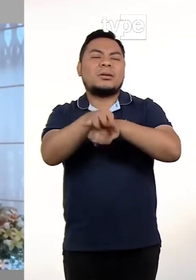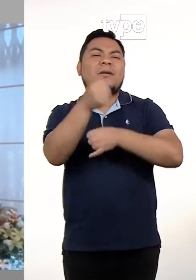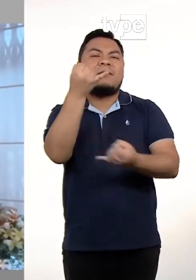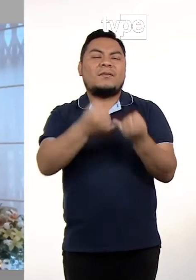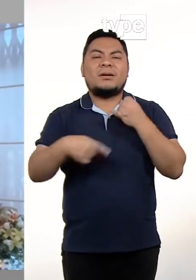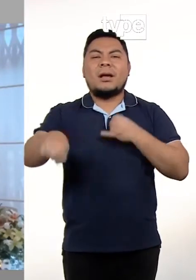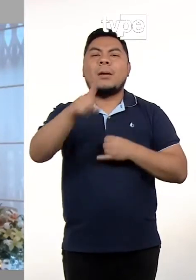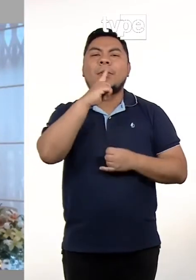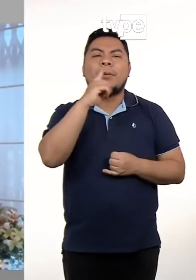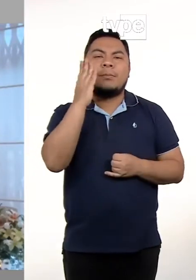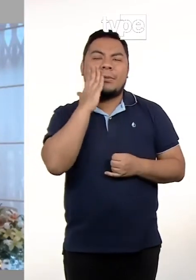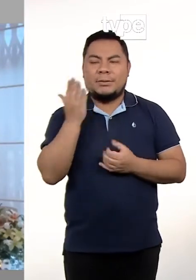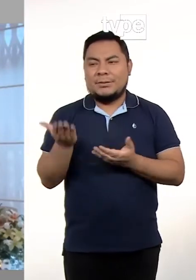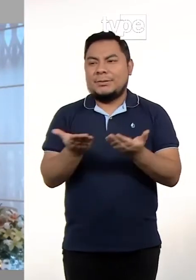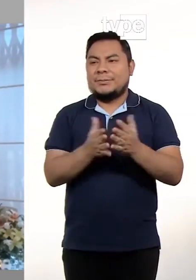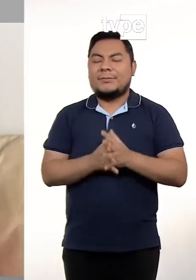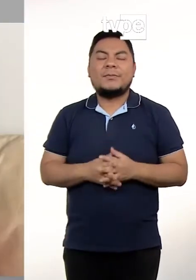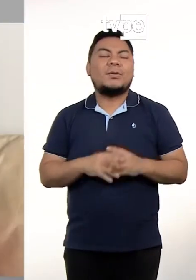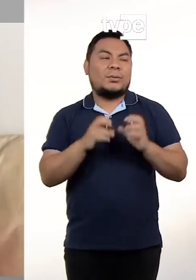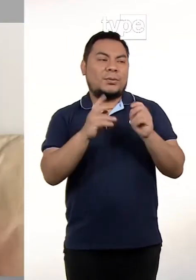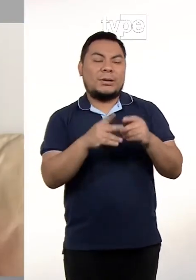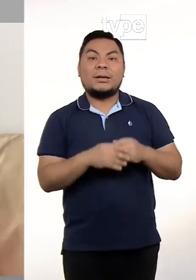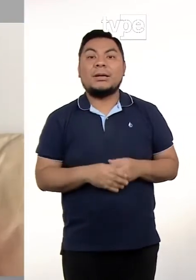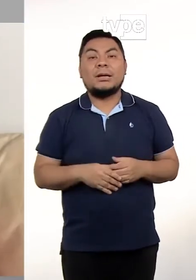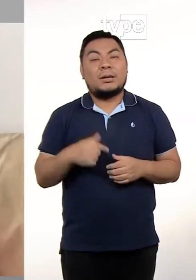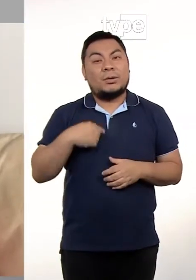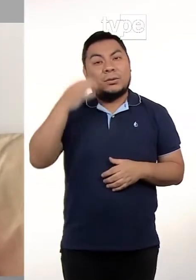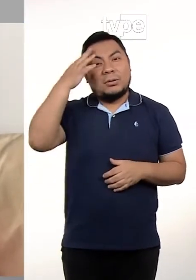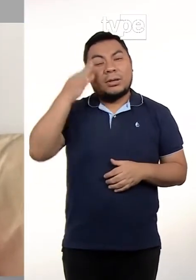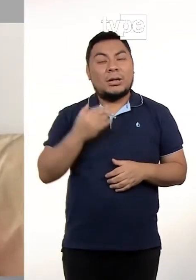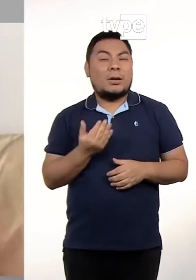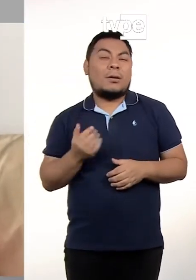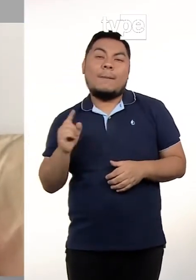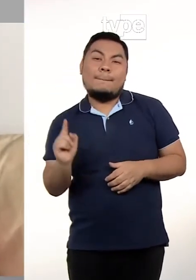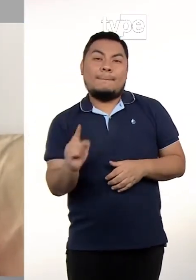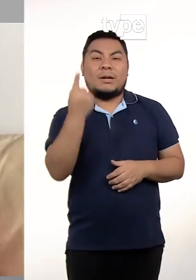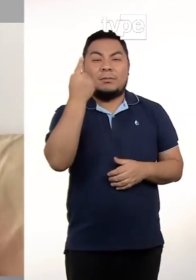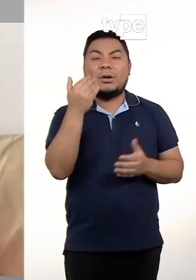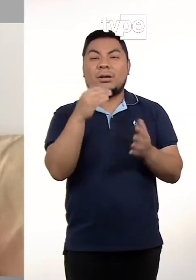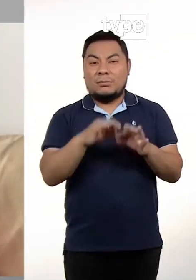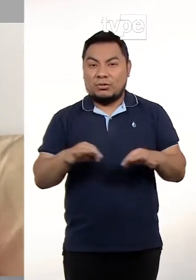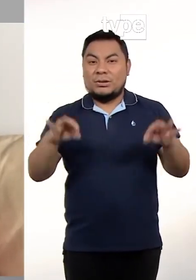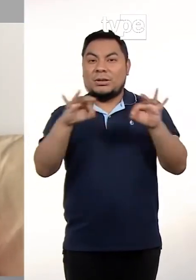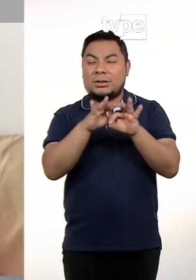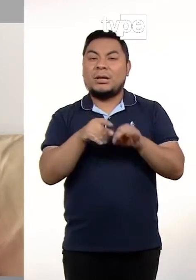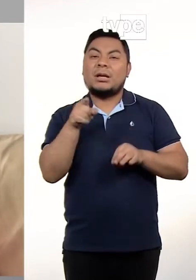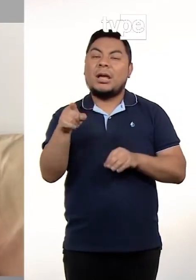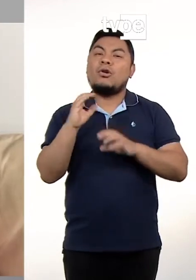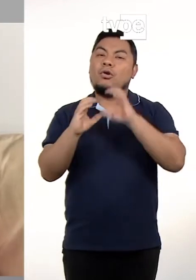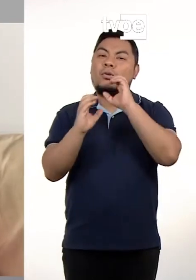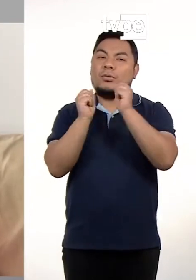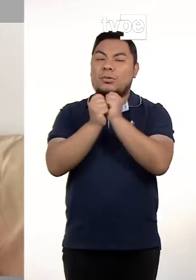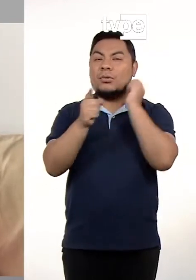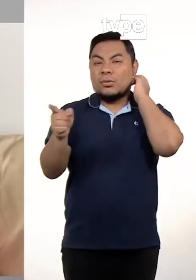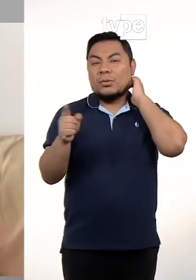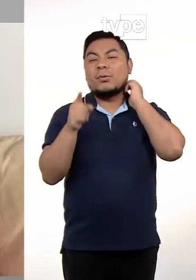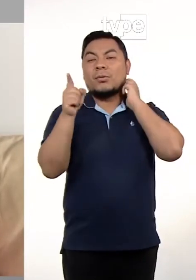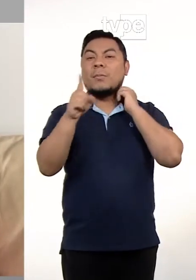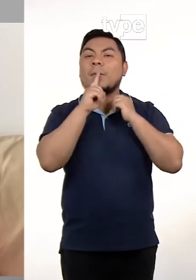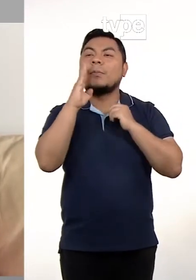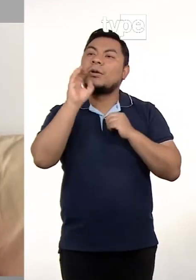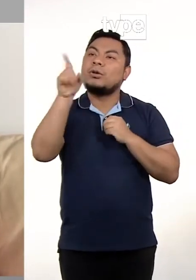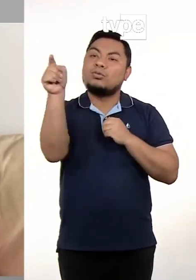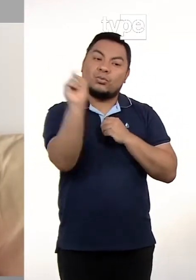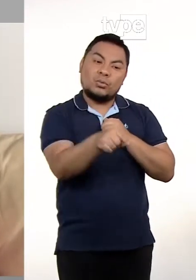recomendaciones finales le darías a los padres? Creo que lo primero y lo más importante es conversar con ellos y explicarles